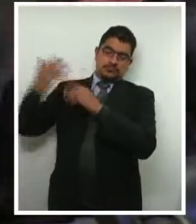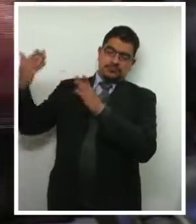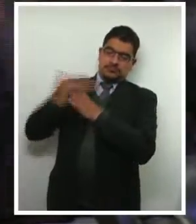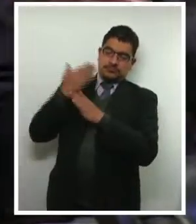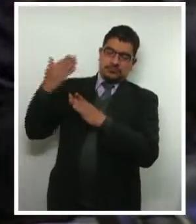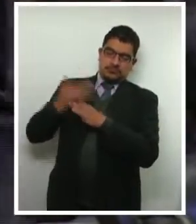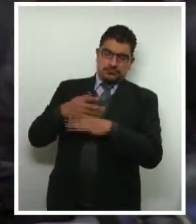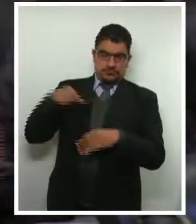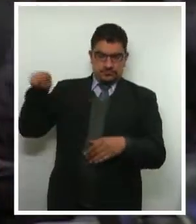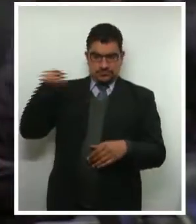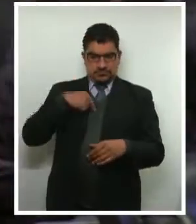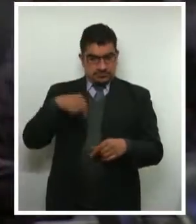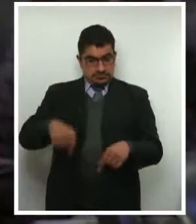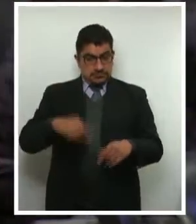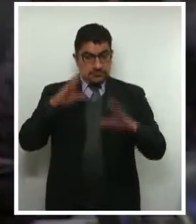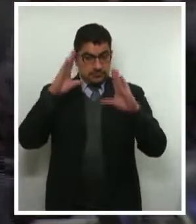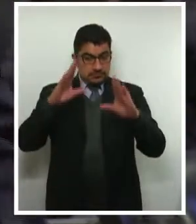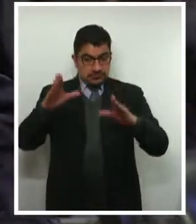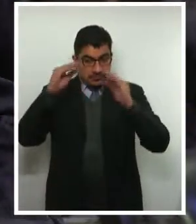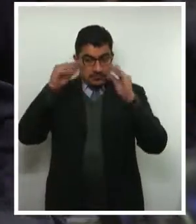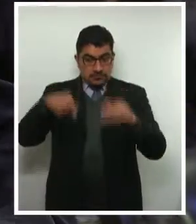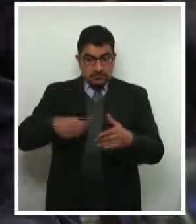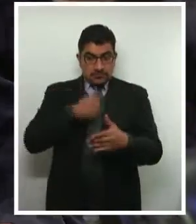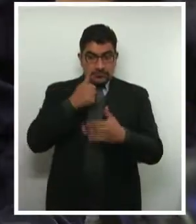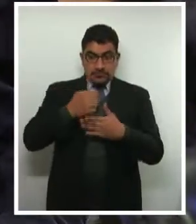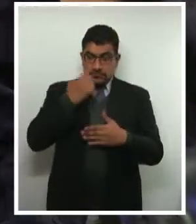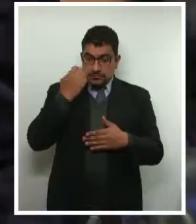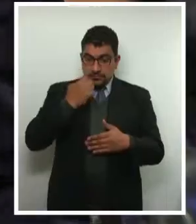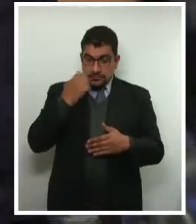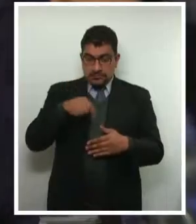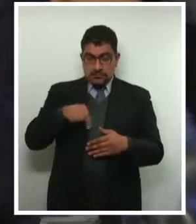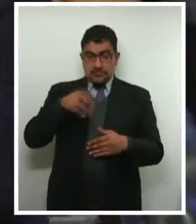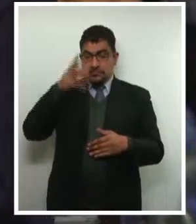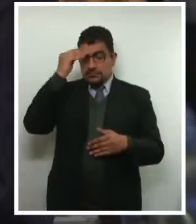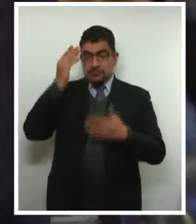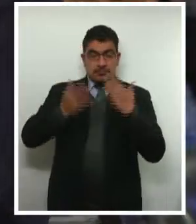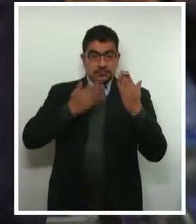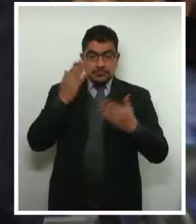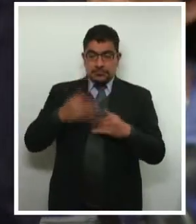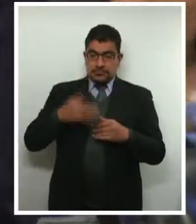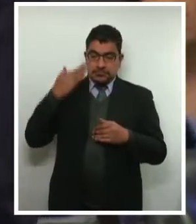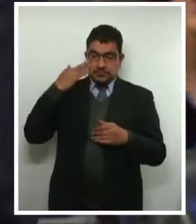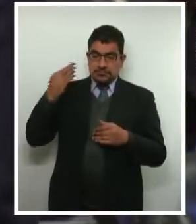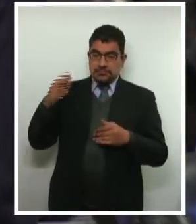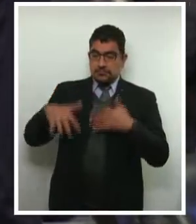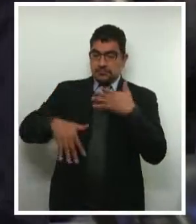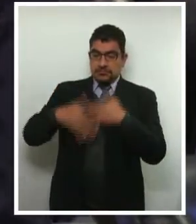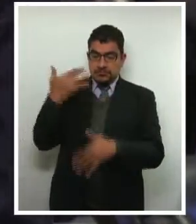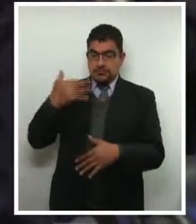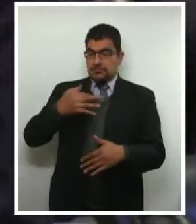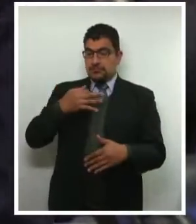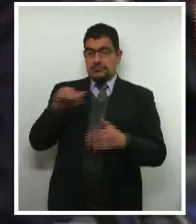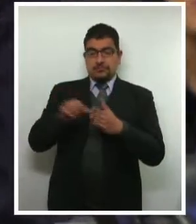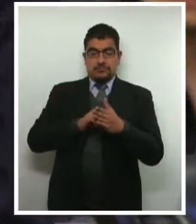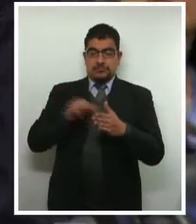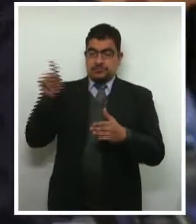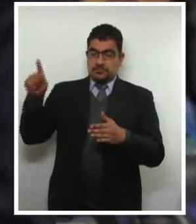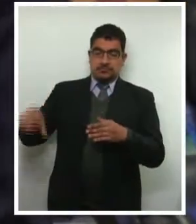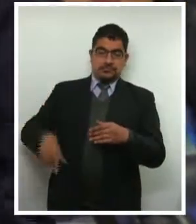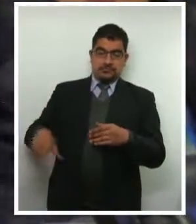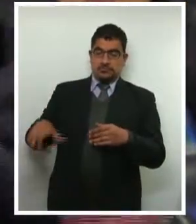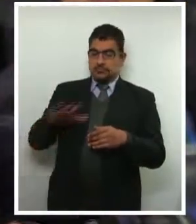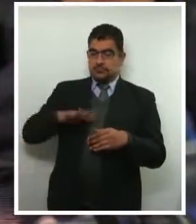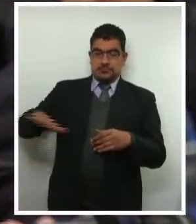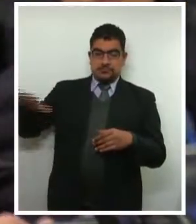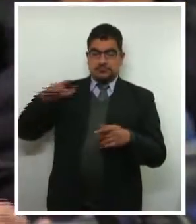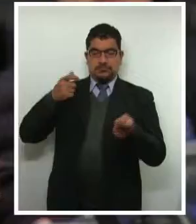no nos enseñaron en la escuela, que fue gobernada por 15 meses por el ejército norteamericano. Claro